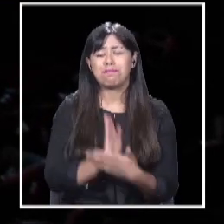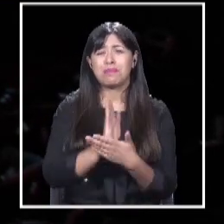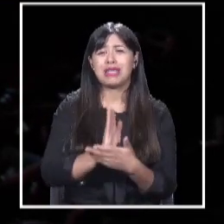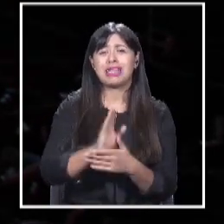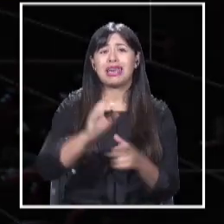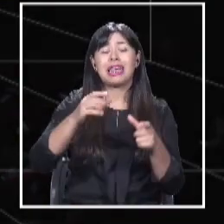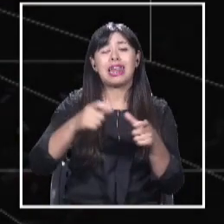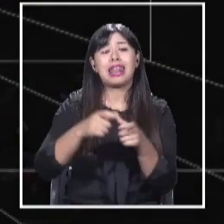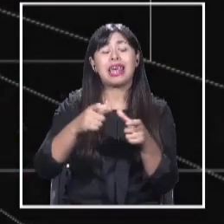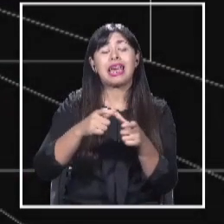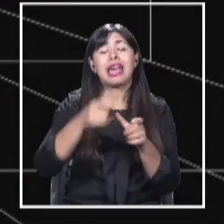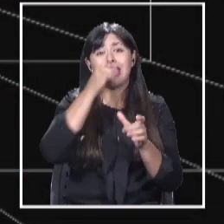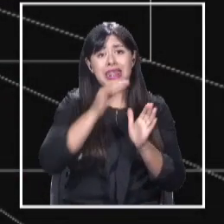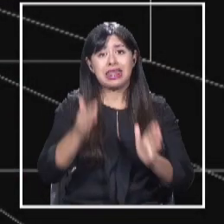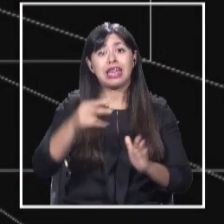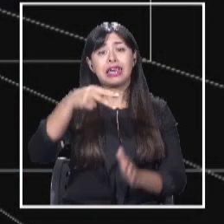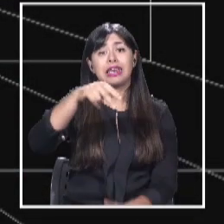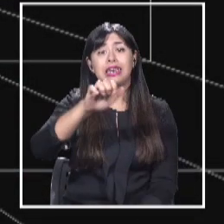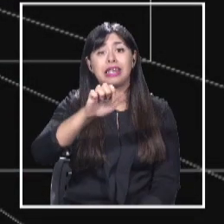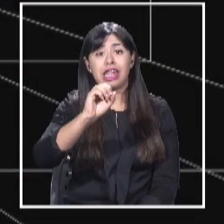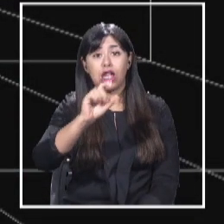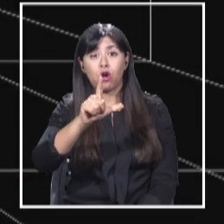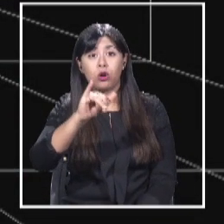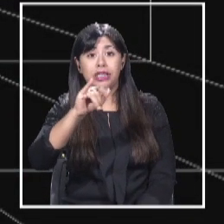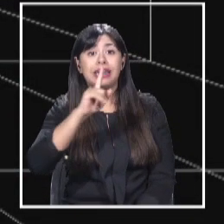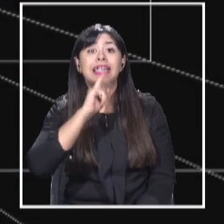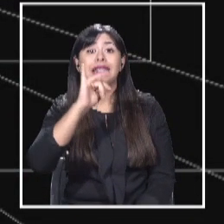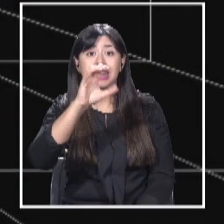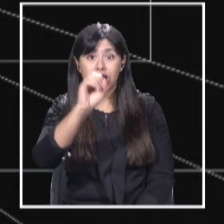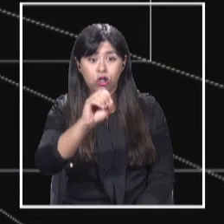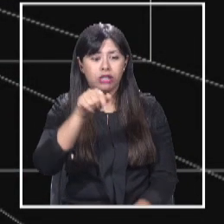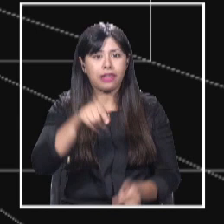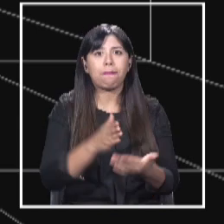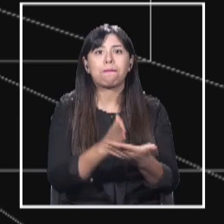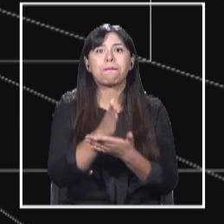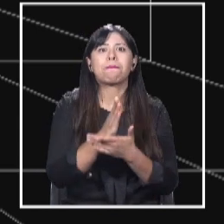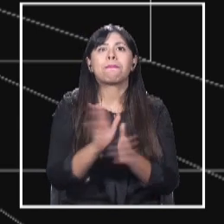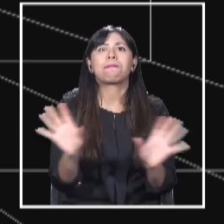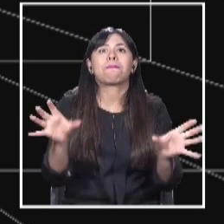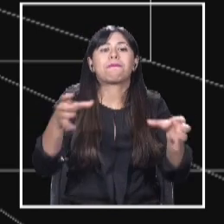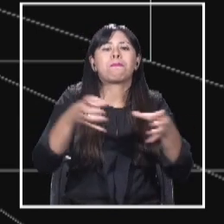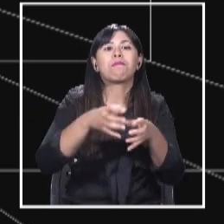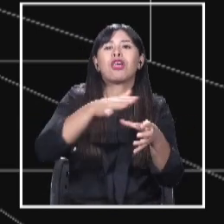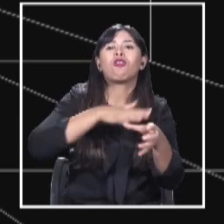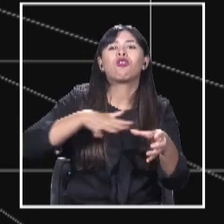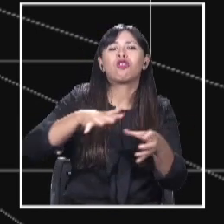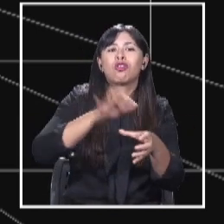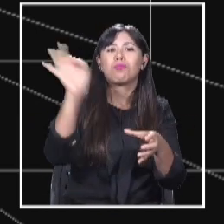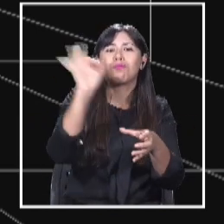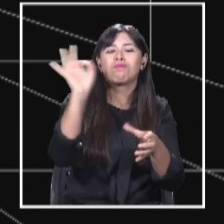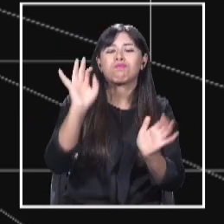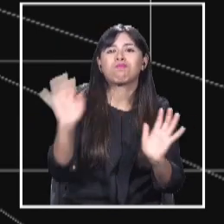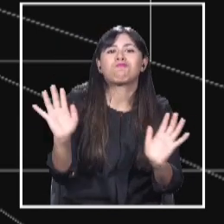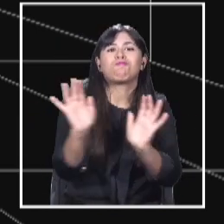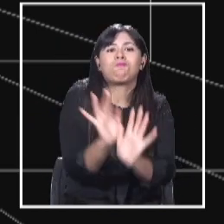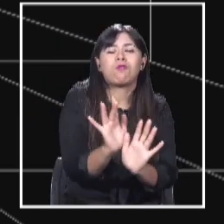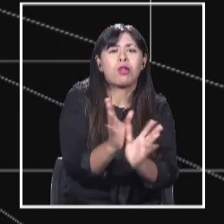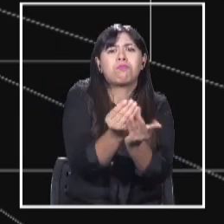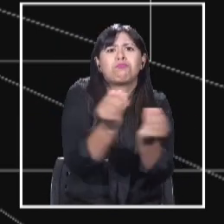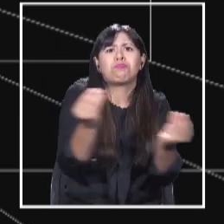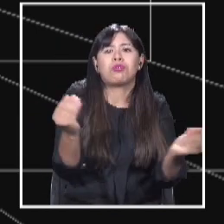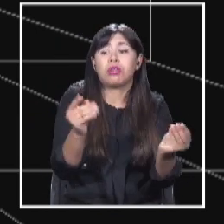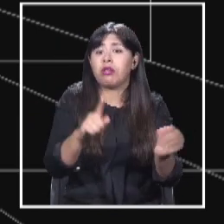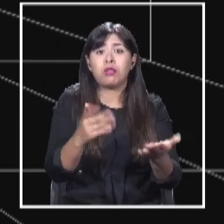Neolítico, empezamos a asentarnos, a vivir en núcleos poblacionales, pues somos muchos, vivimos prácticamente aglomerados porque ya no